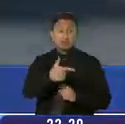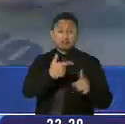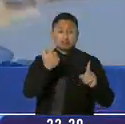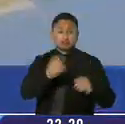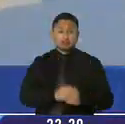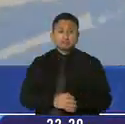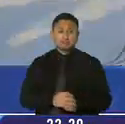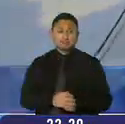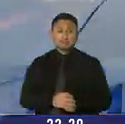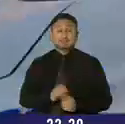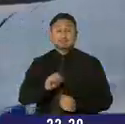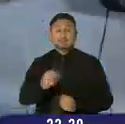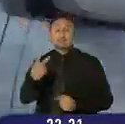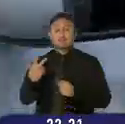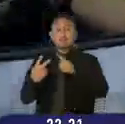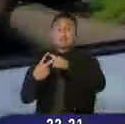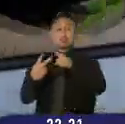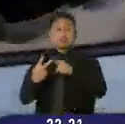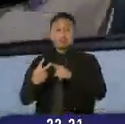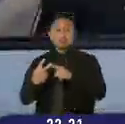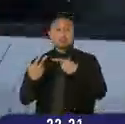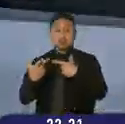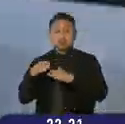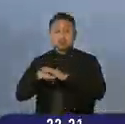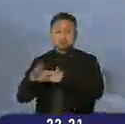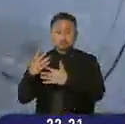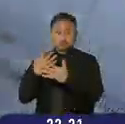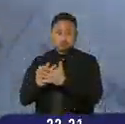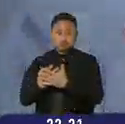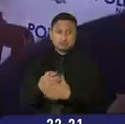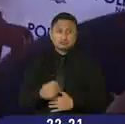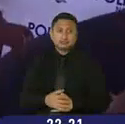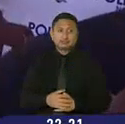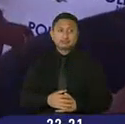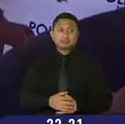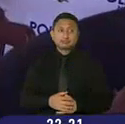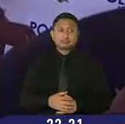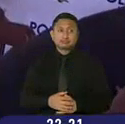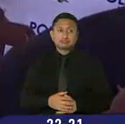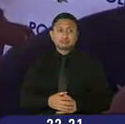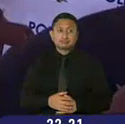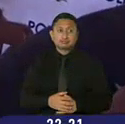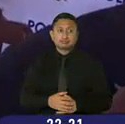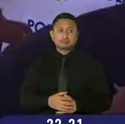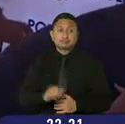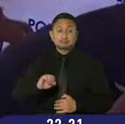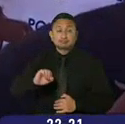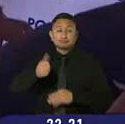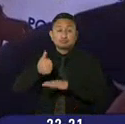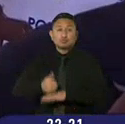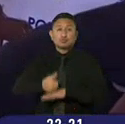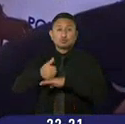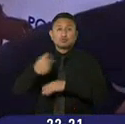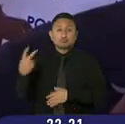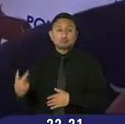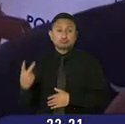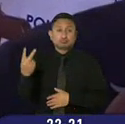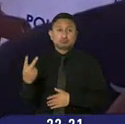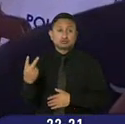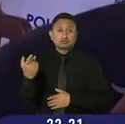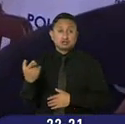2 detenidos están tras las rejas. Fue presentada ante la autoridad y les determinó la prisión preventiva,